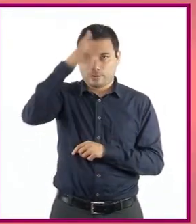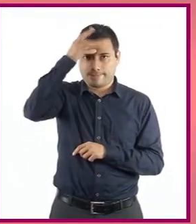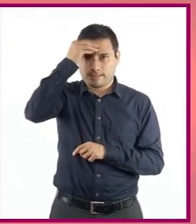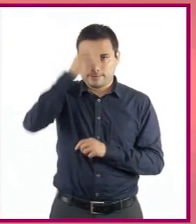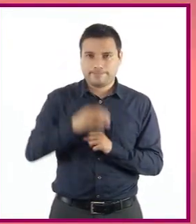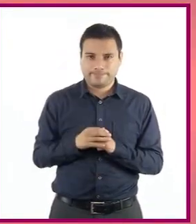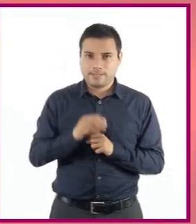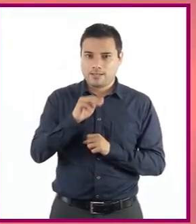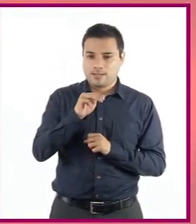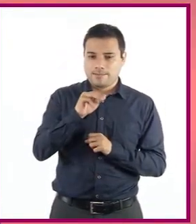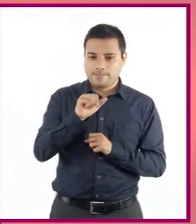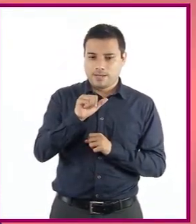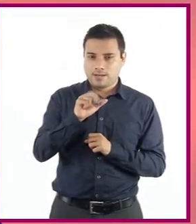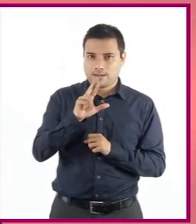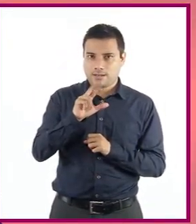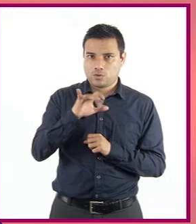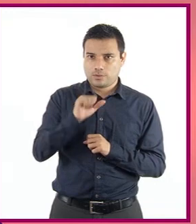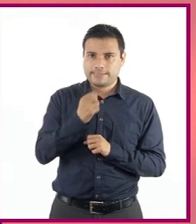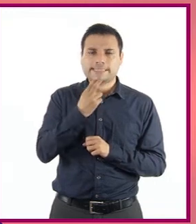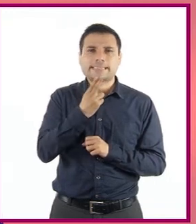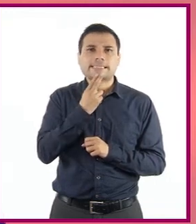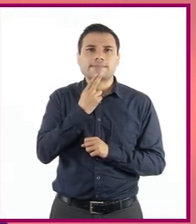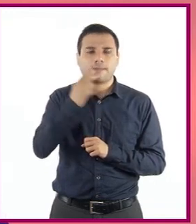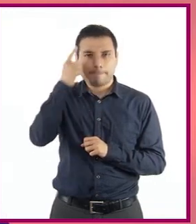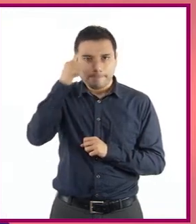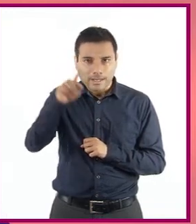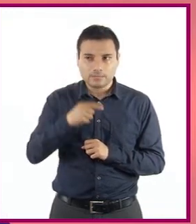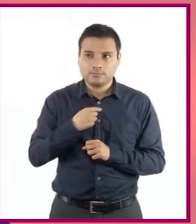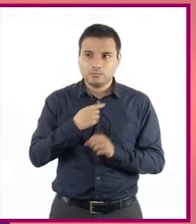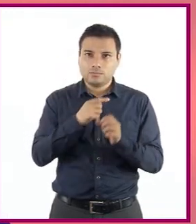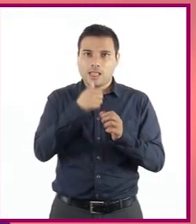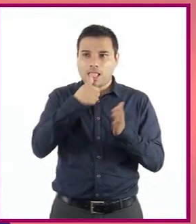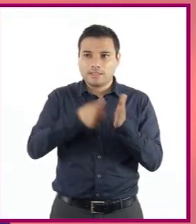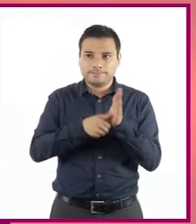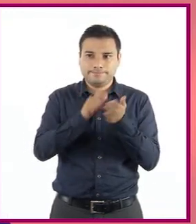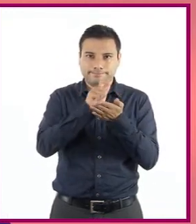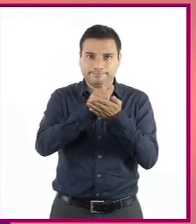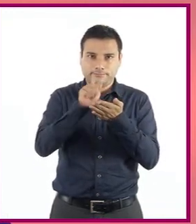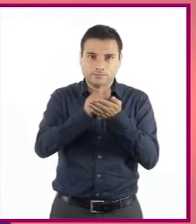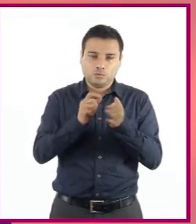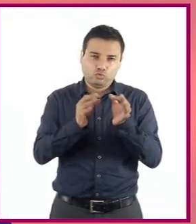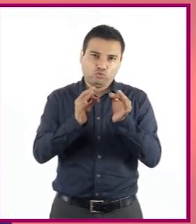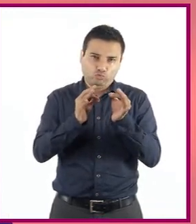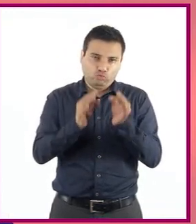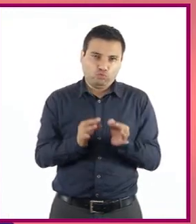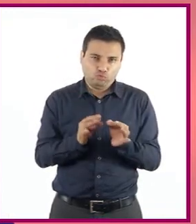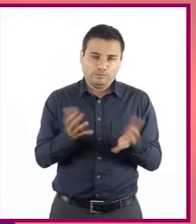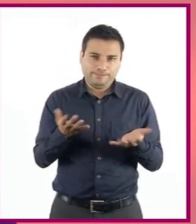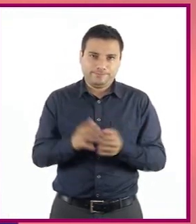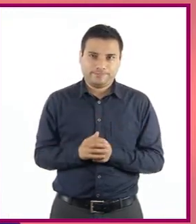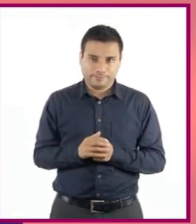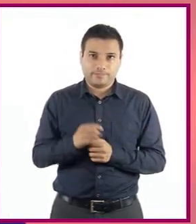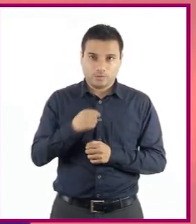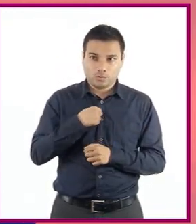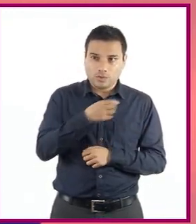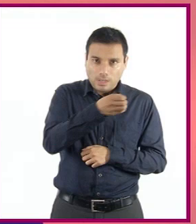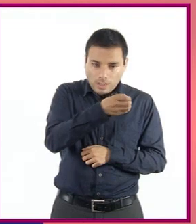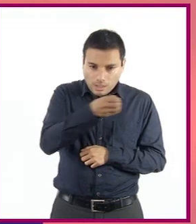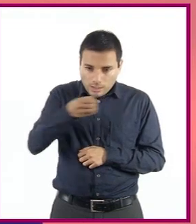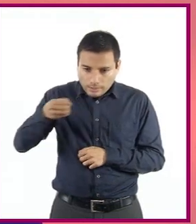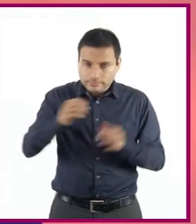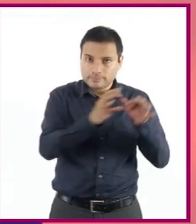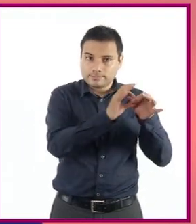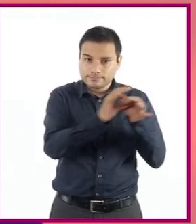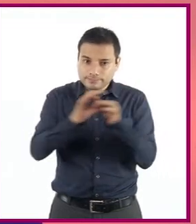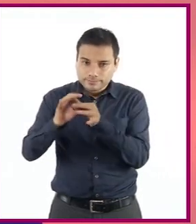marcadores discursivos nos sirven eficazmente al momento de escribir una carta formal, ya que estos nos sirven para ordenar el discurso, introducir un